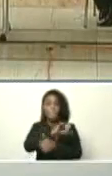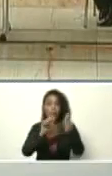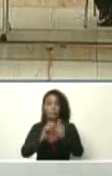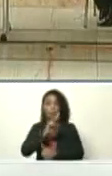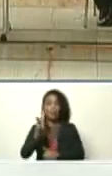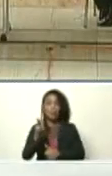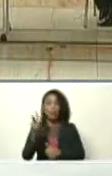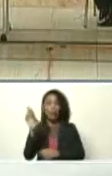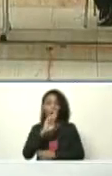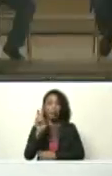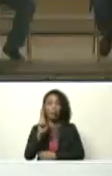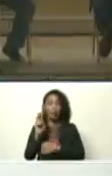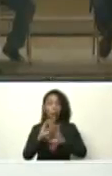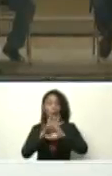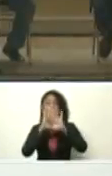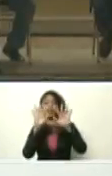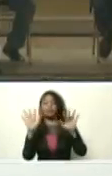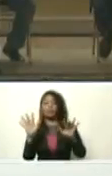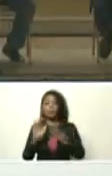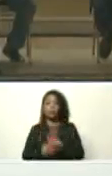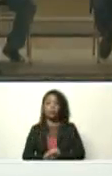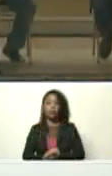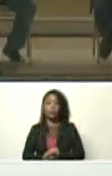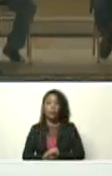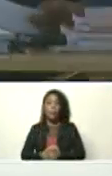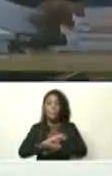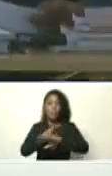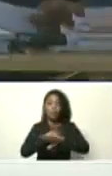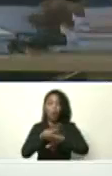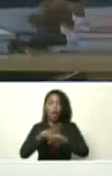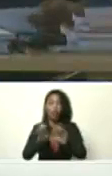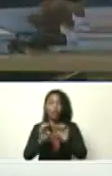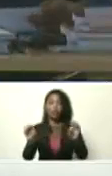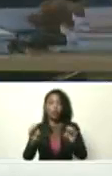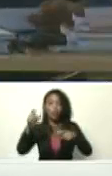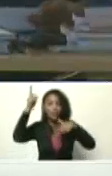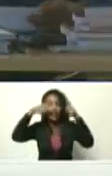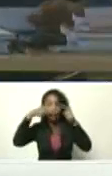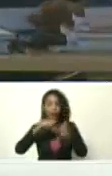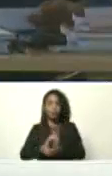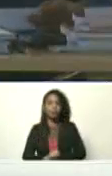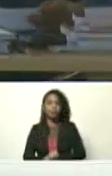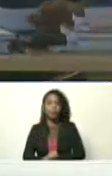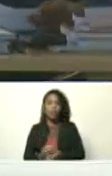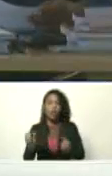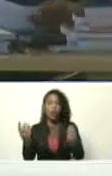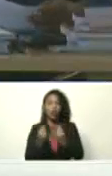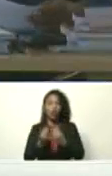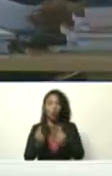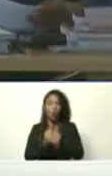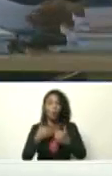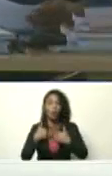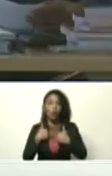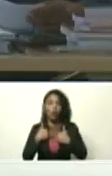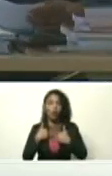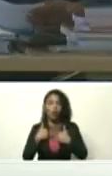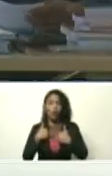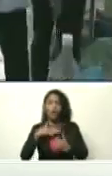Vicepresidente de la República, brillante. Ministro de Educación cuando Chávez, y conmigo, súper